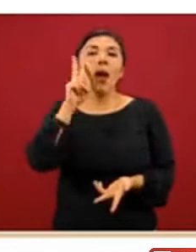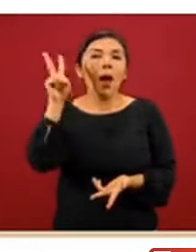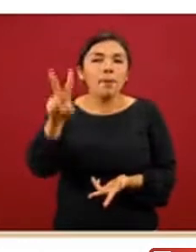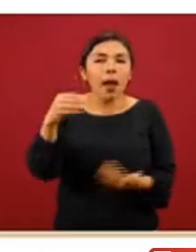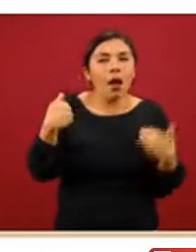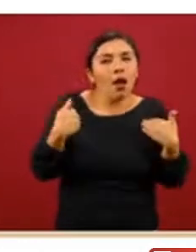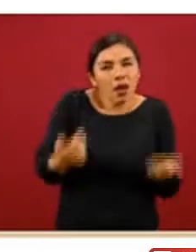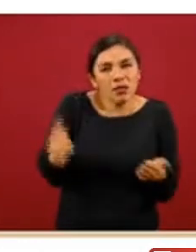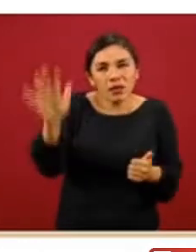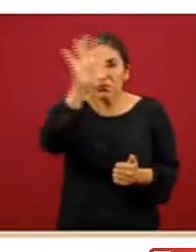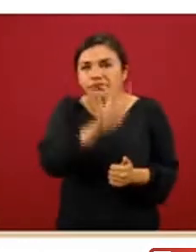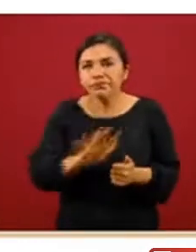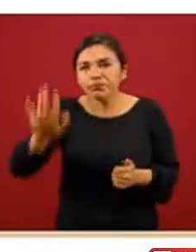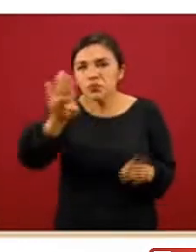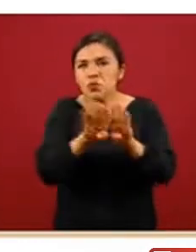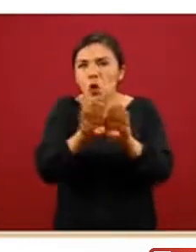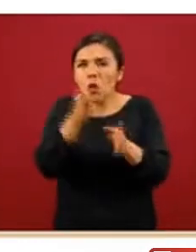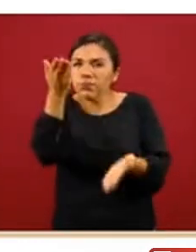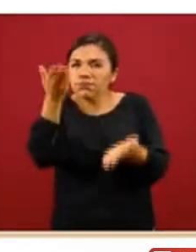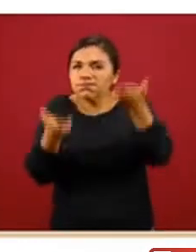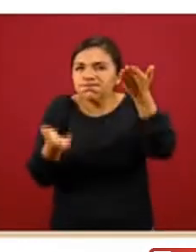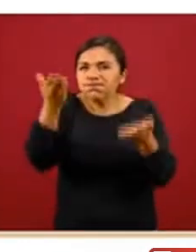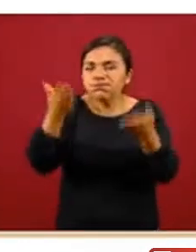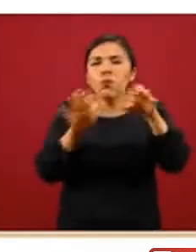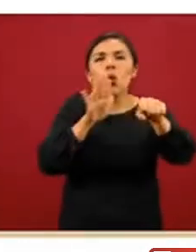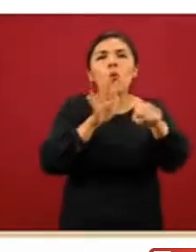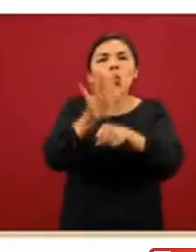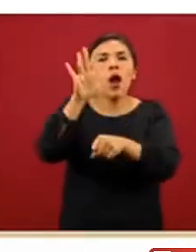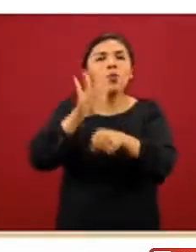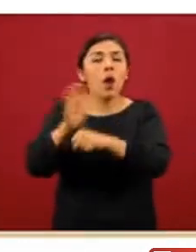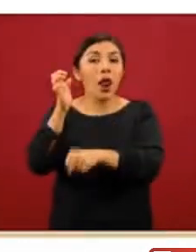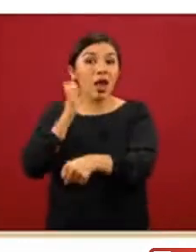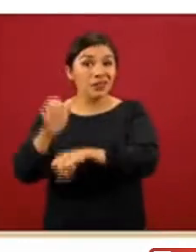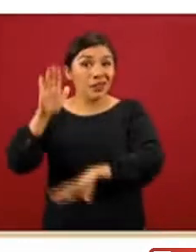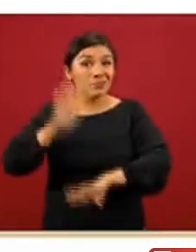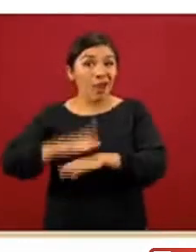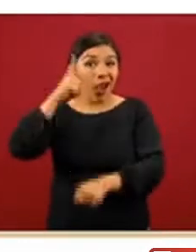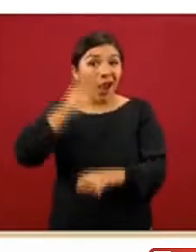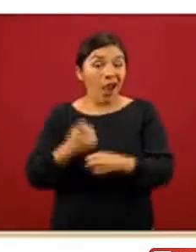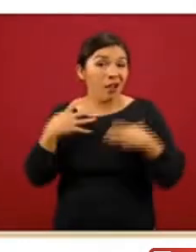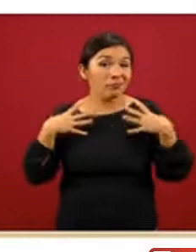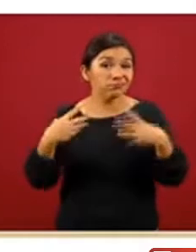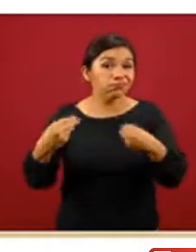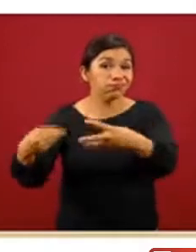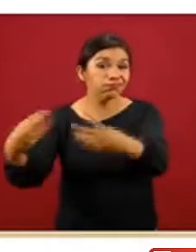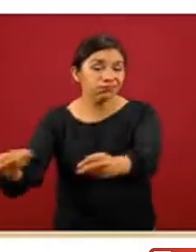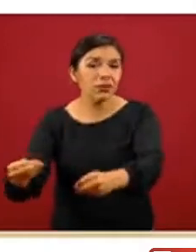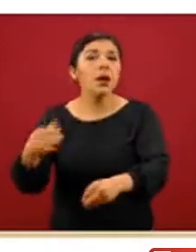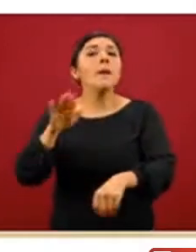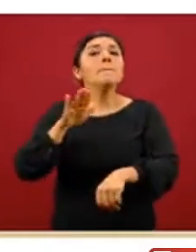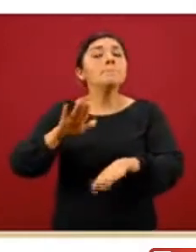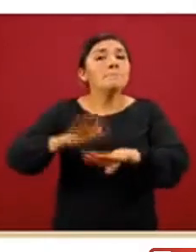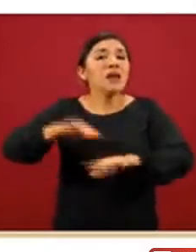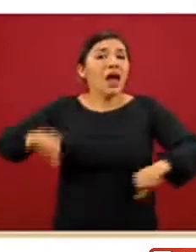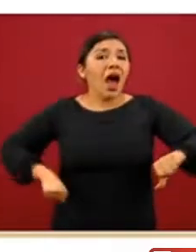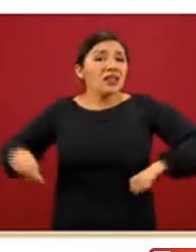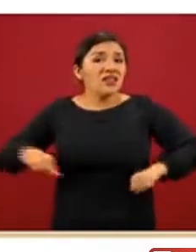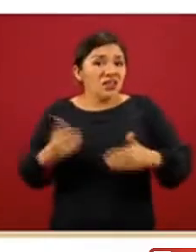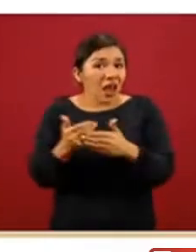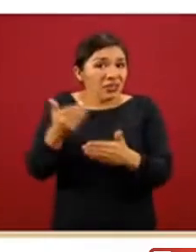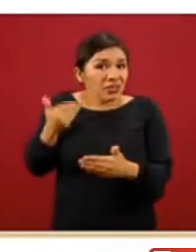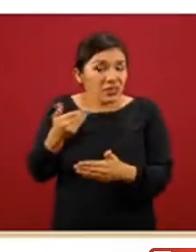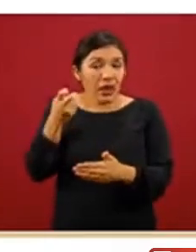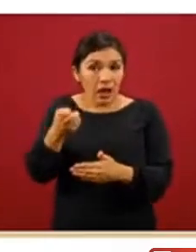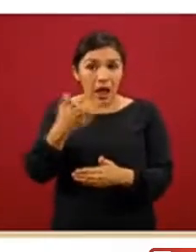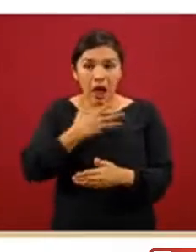sí una comparación de qué entidades están teniendo mayor transmisión y mayor actividad reciente, sobre todo, es decir, las